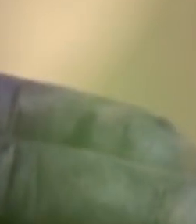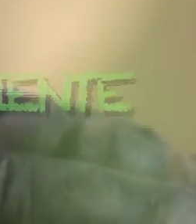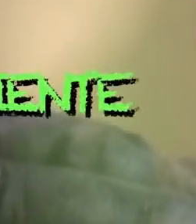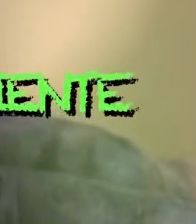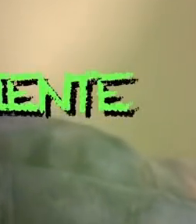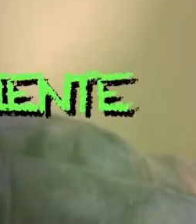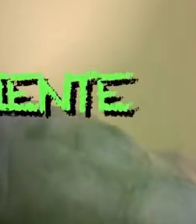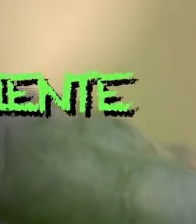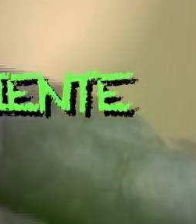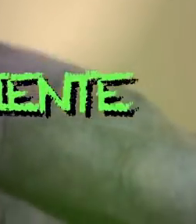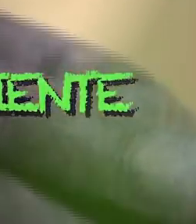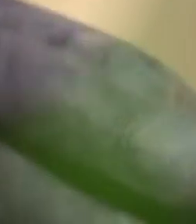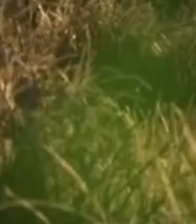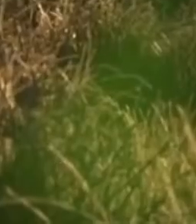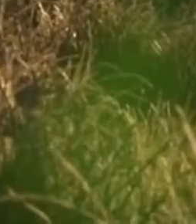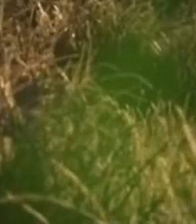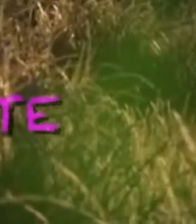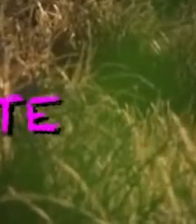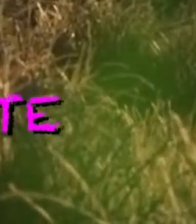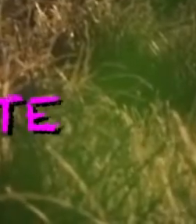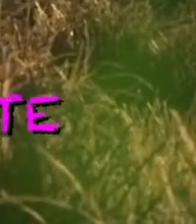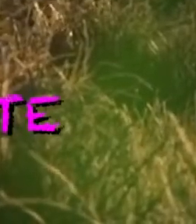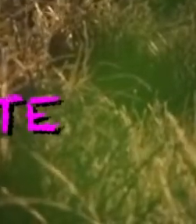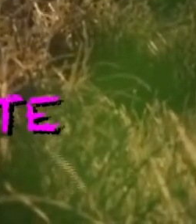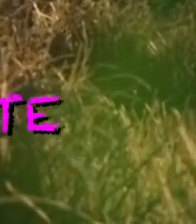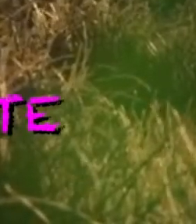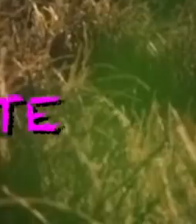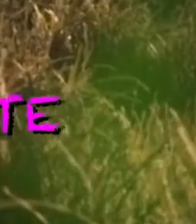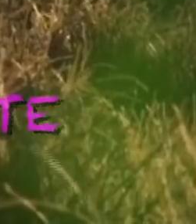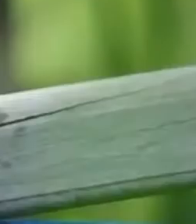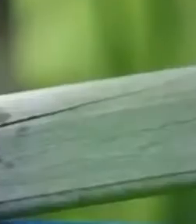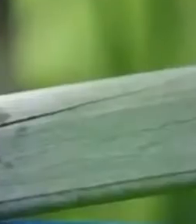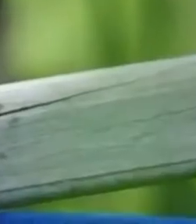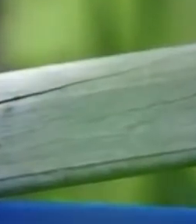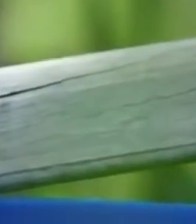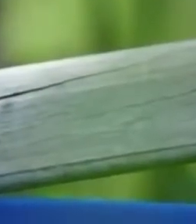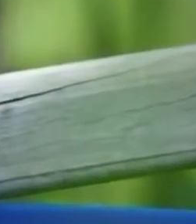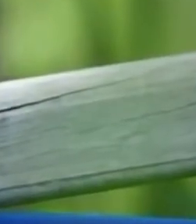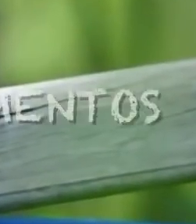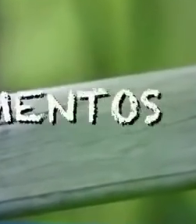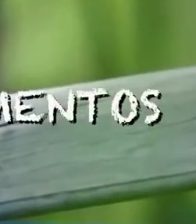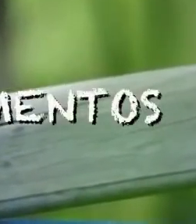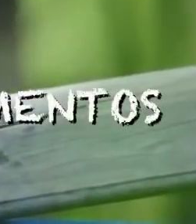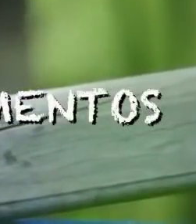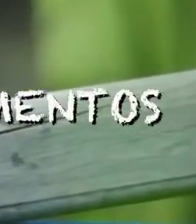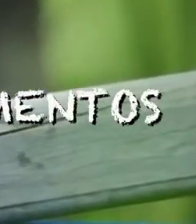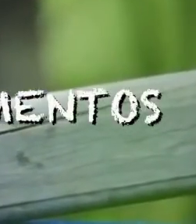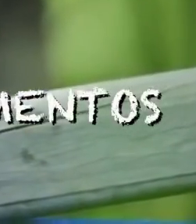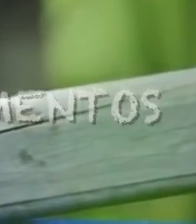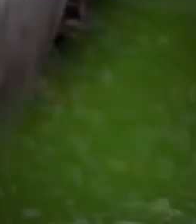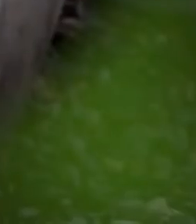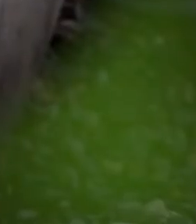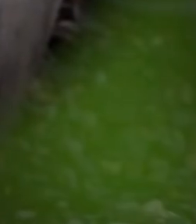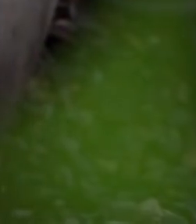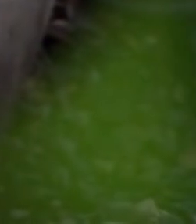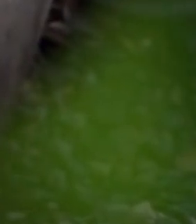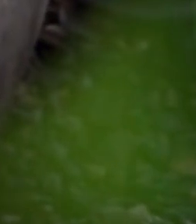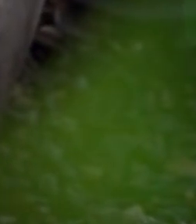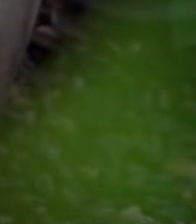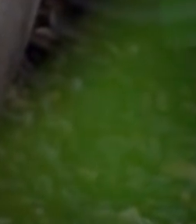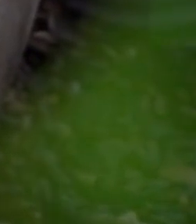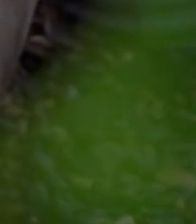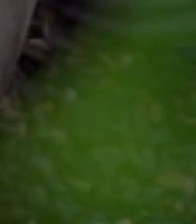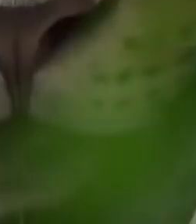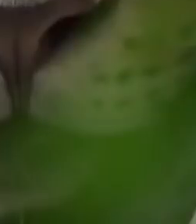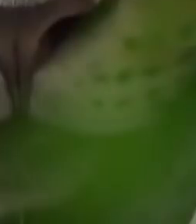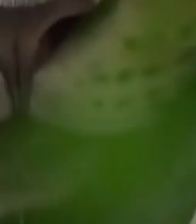igual forma, son de sangre caliente, es decir, su temperatura es constante. Además, tienen dientes para masticar los alimentos, también poseen